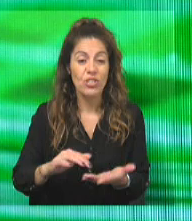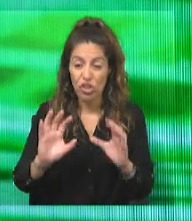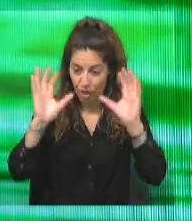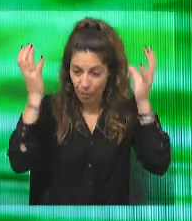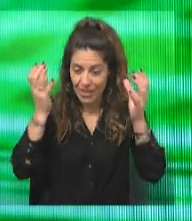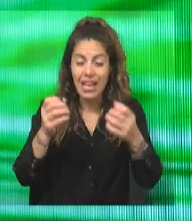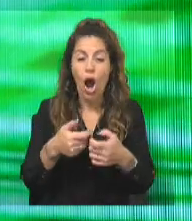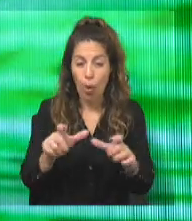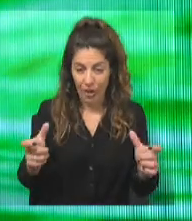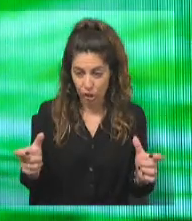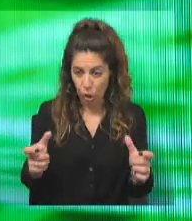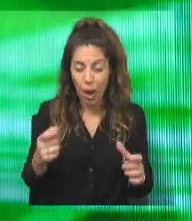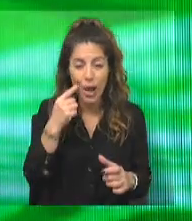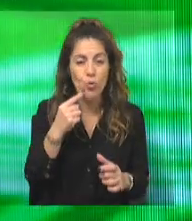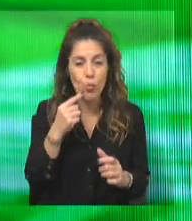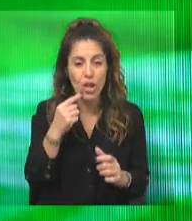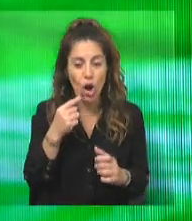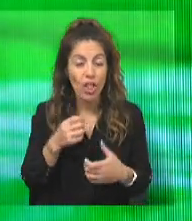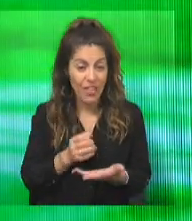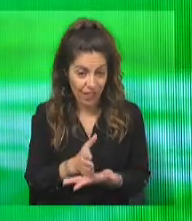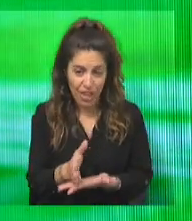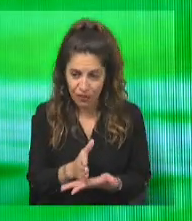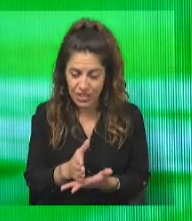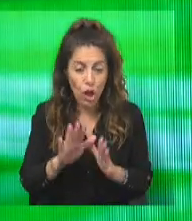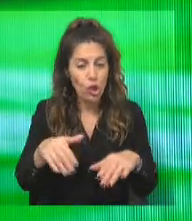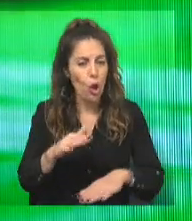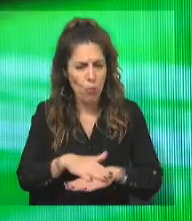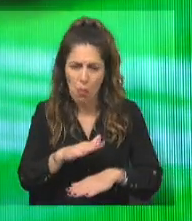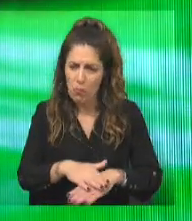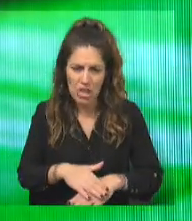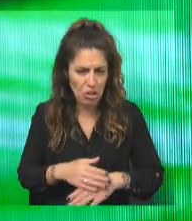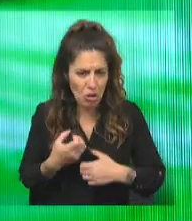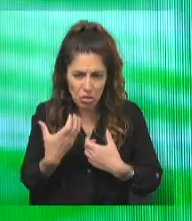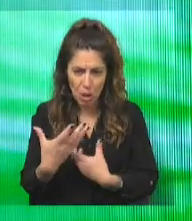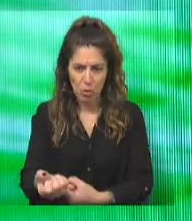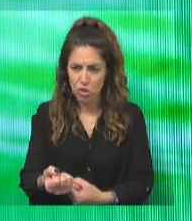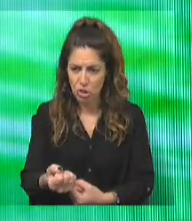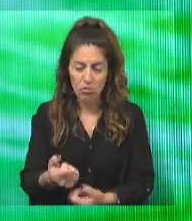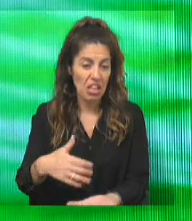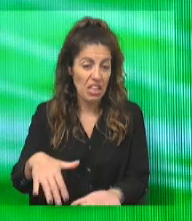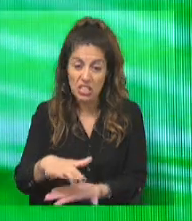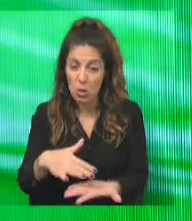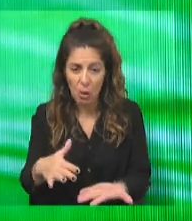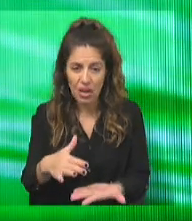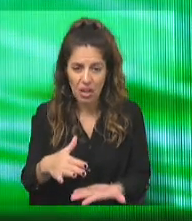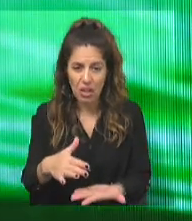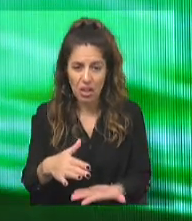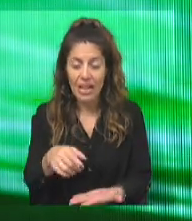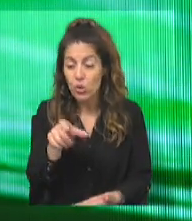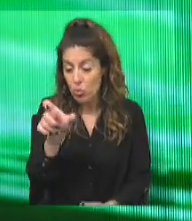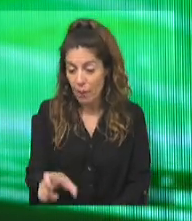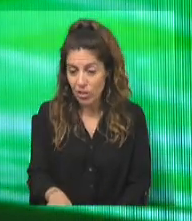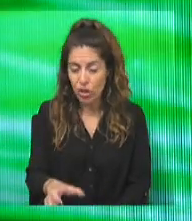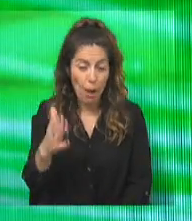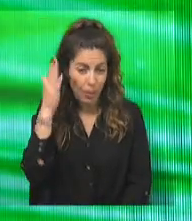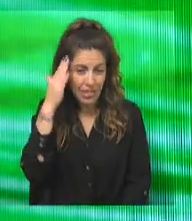número de subsidios y en todo momento este nos dio su apoyo desde ese lugar o sea que desde su individualidad porque